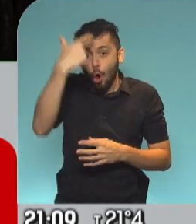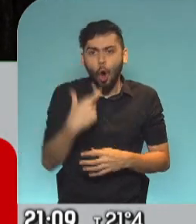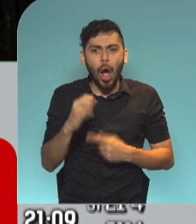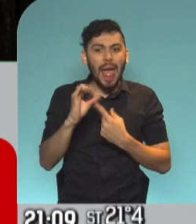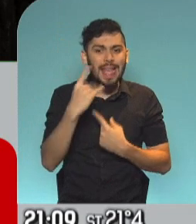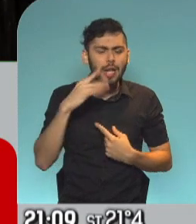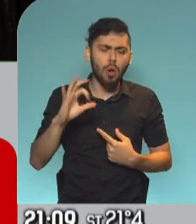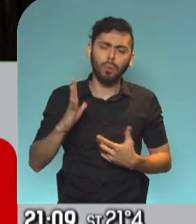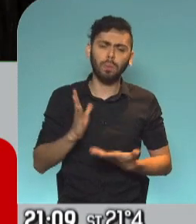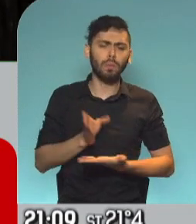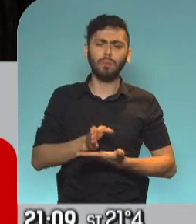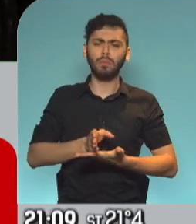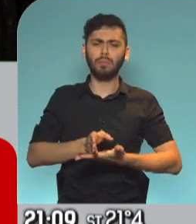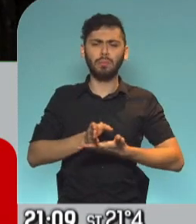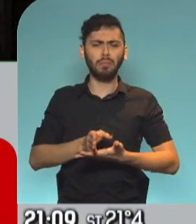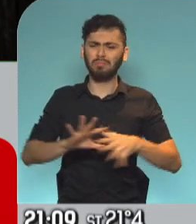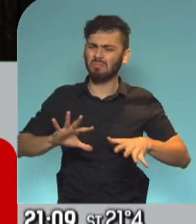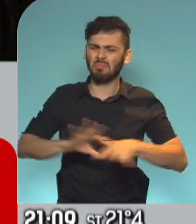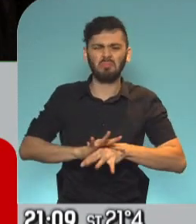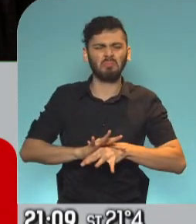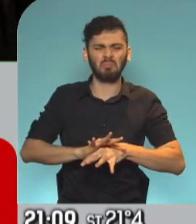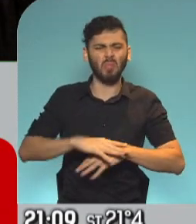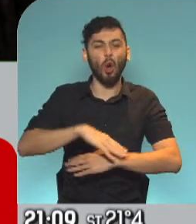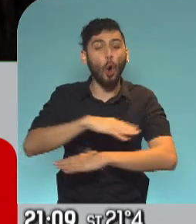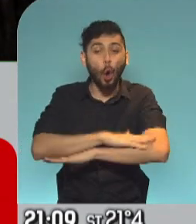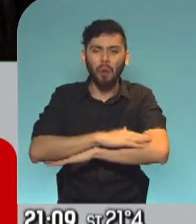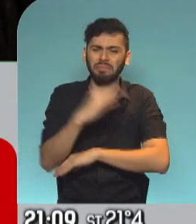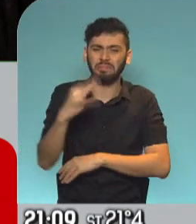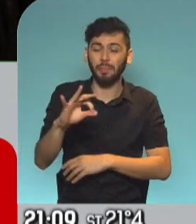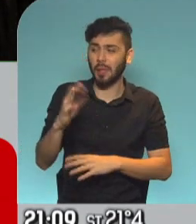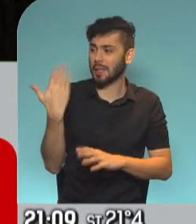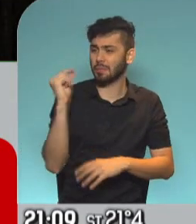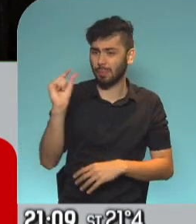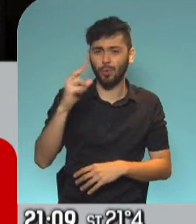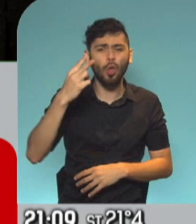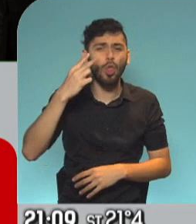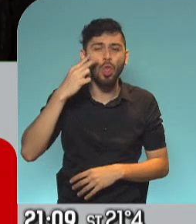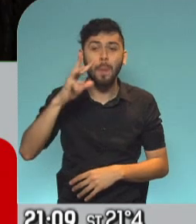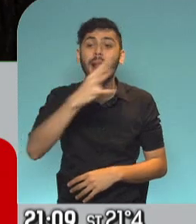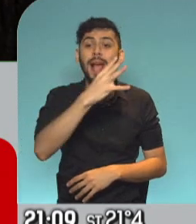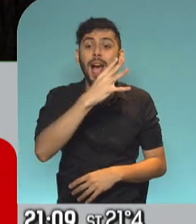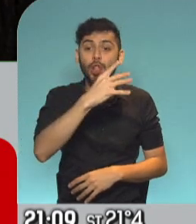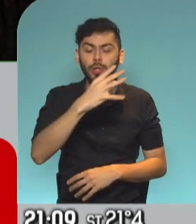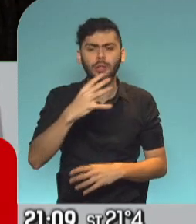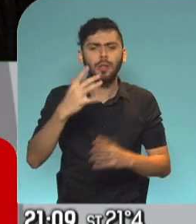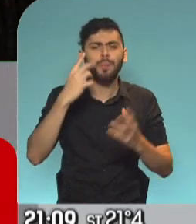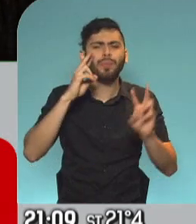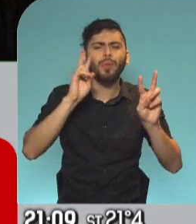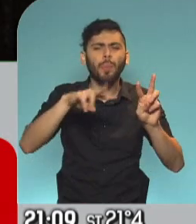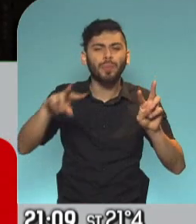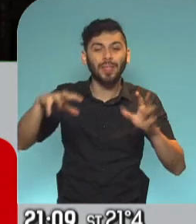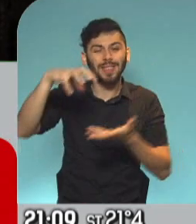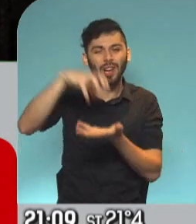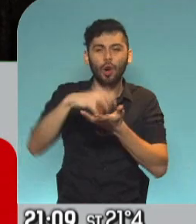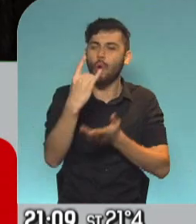ética intachable. Hace muy poco tiempo, en el 2014, se hizo la exposición aquí en la Usina del